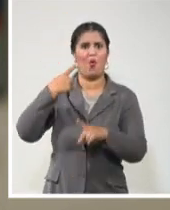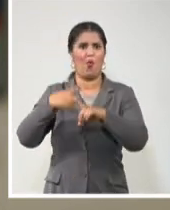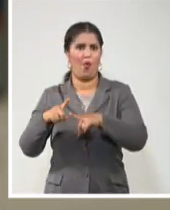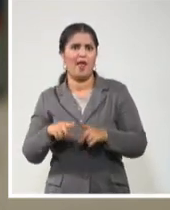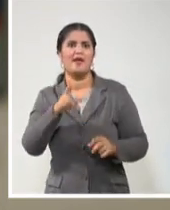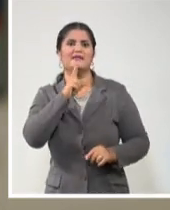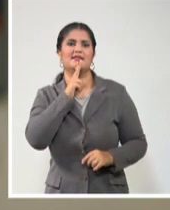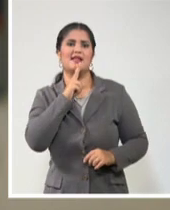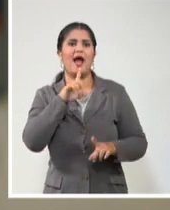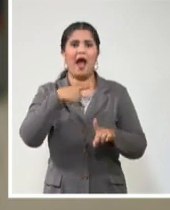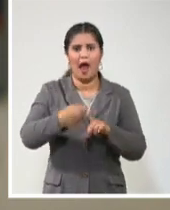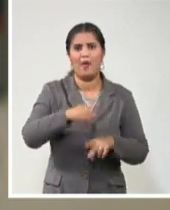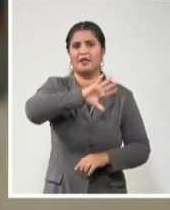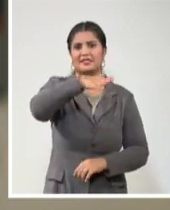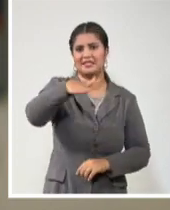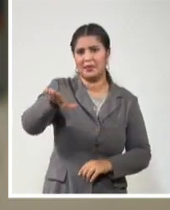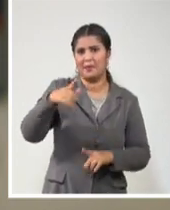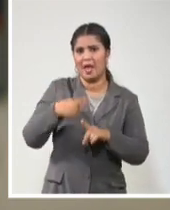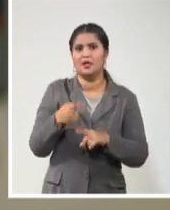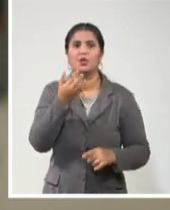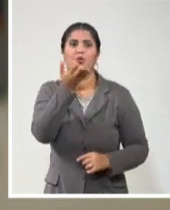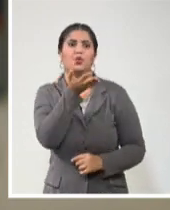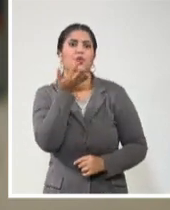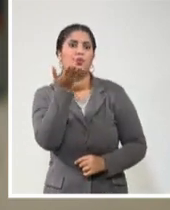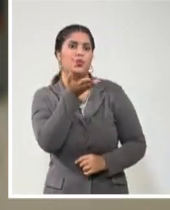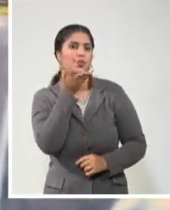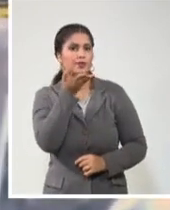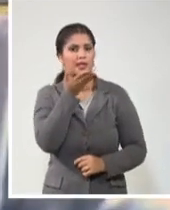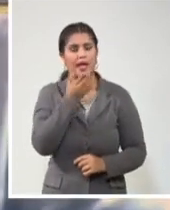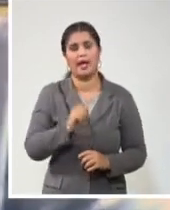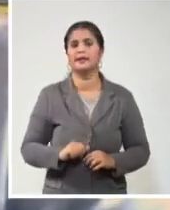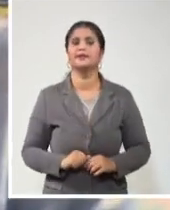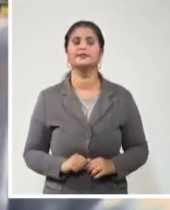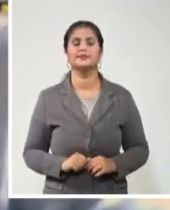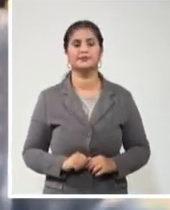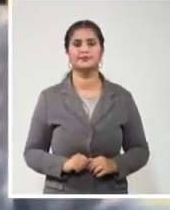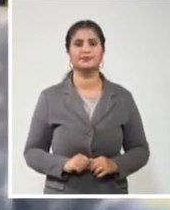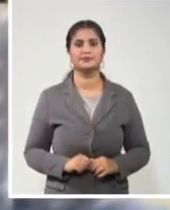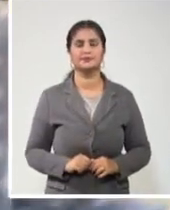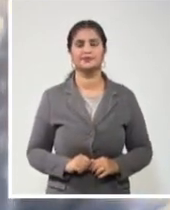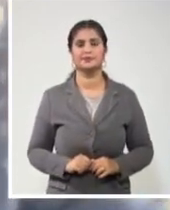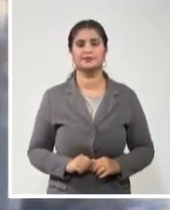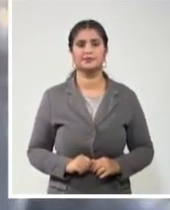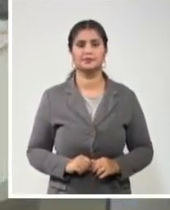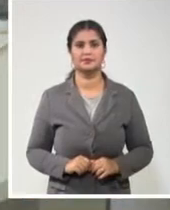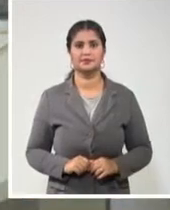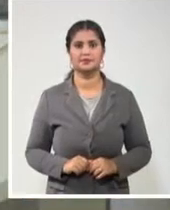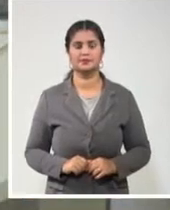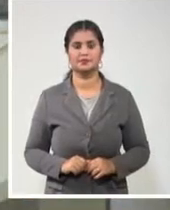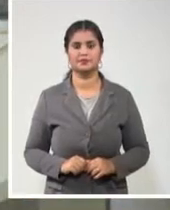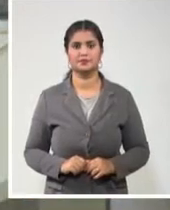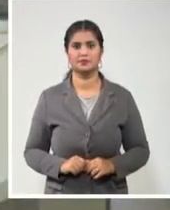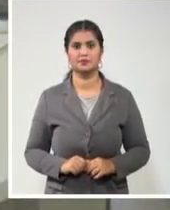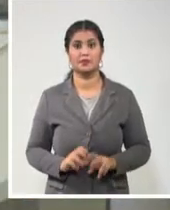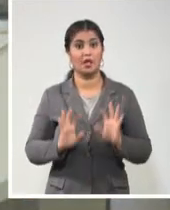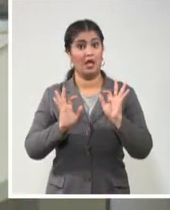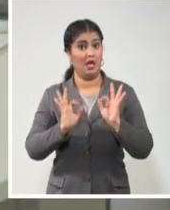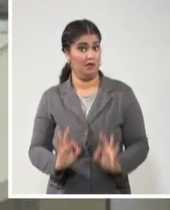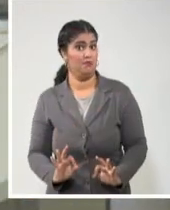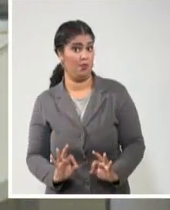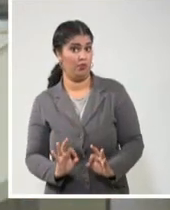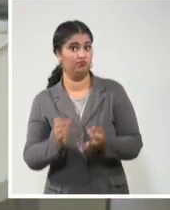generan al sistema eléctrico nacional, sino desde las industrias. Las energías renovables y eficiencia energética apuestan por